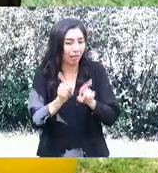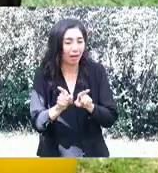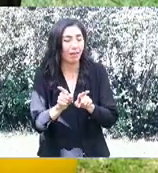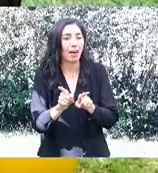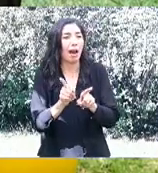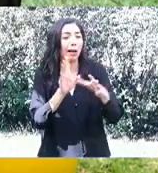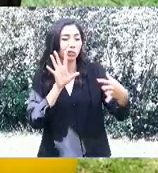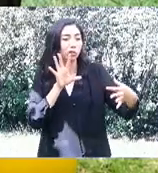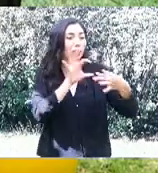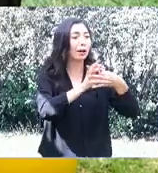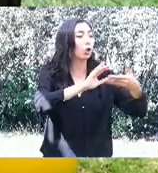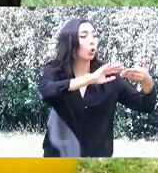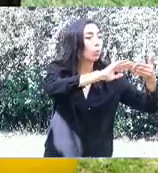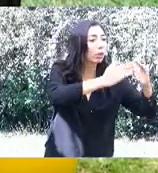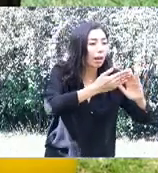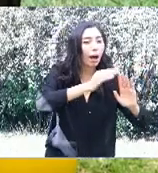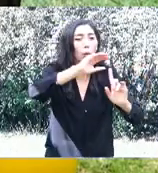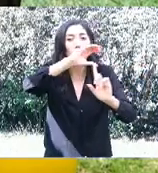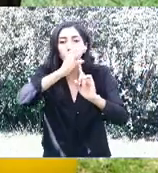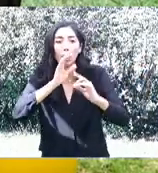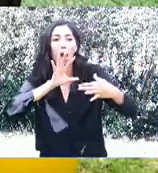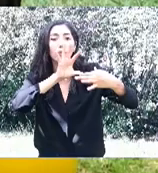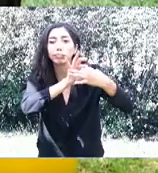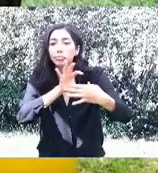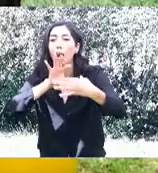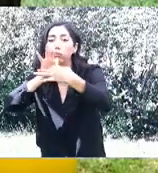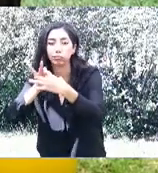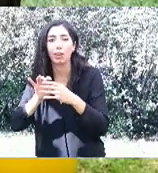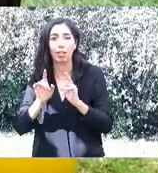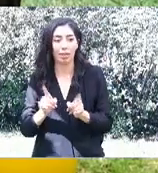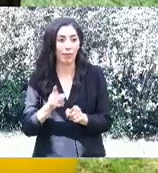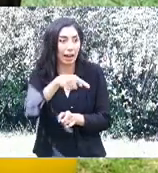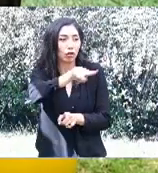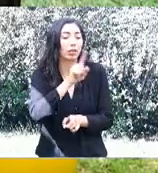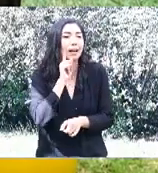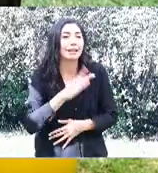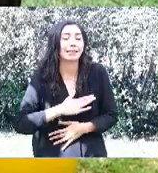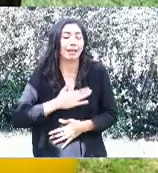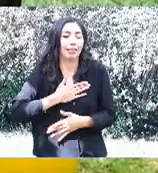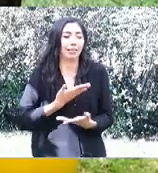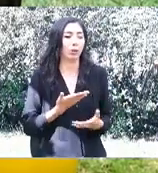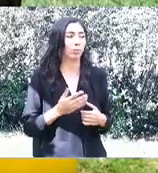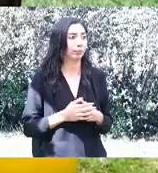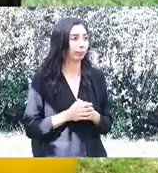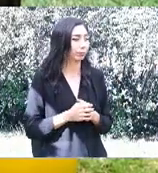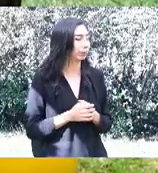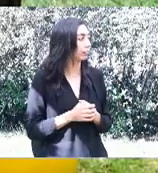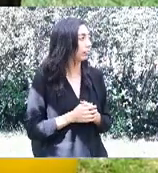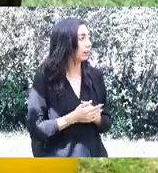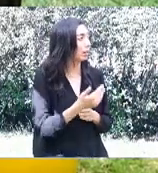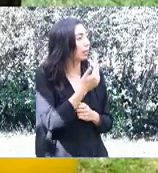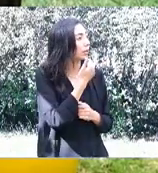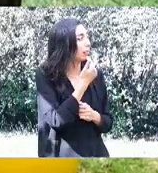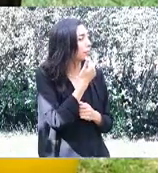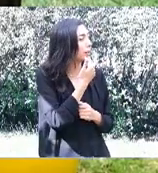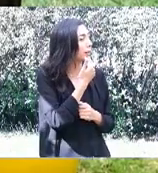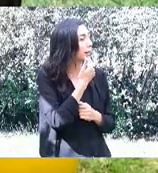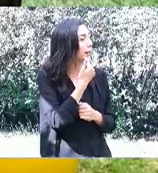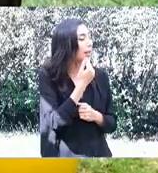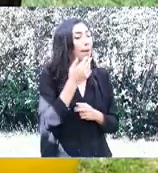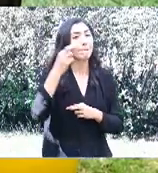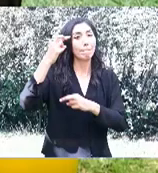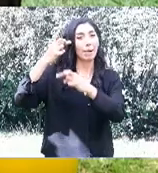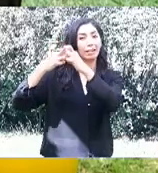prácticas a todas las comunidades a todas las culturas a las cuales eh hace sentido eh Y en el fondo también esta idea del patrimonio es